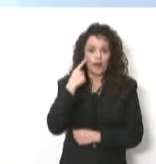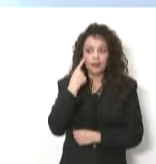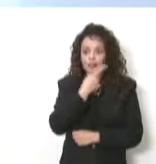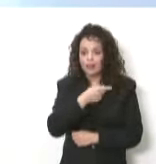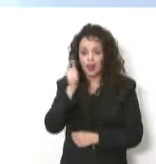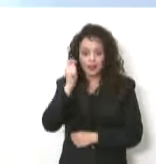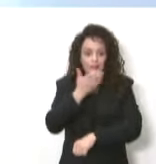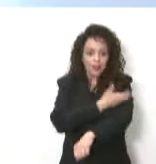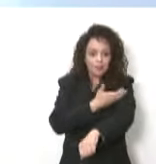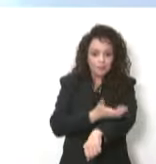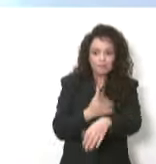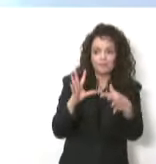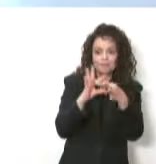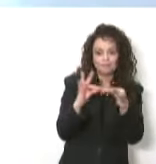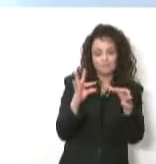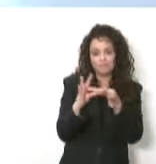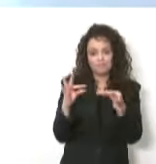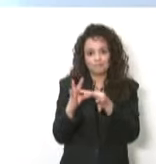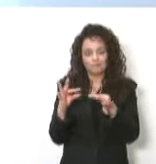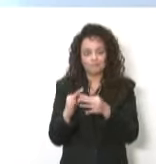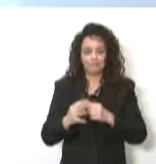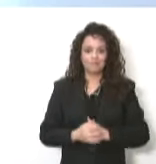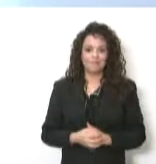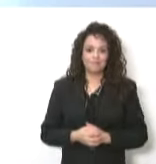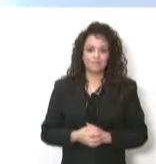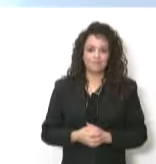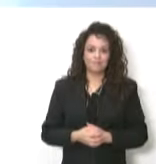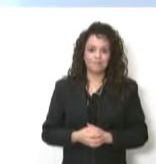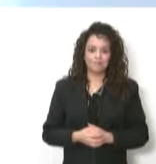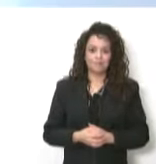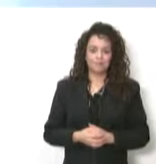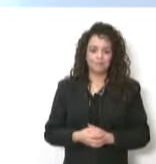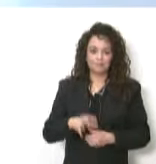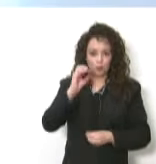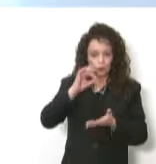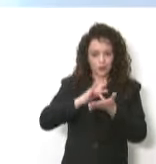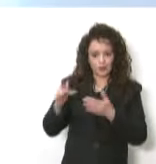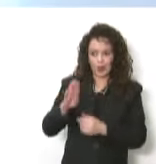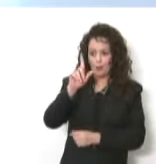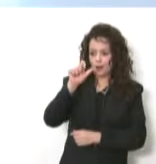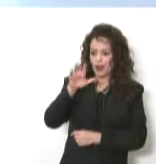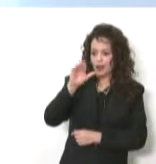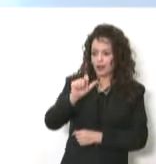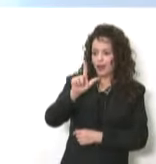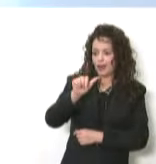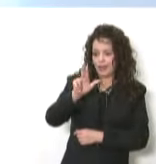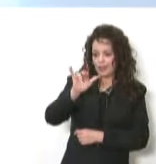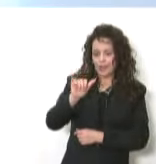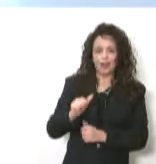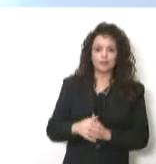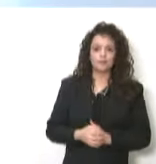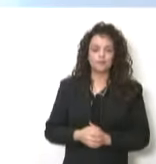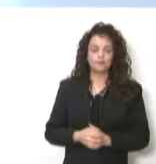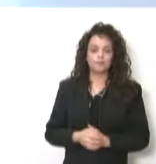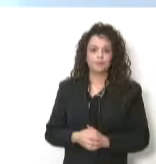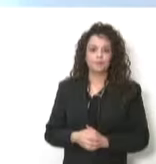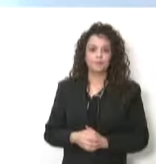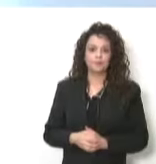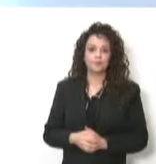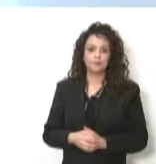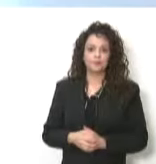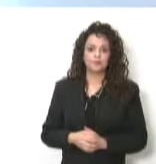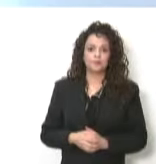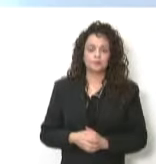académica y compañera de ser citado. Gracias, Blanca Lili. Y bueno, pues yo anticipo desde luego el